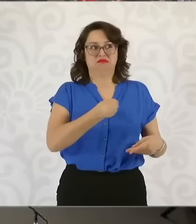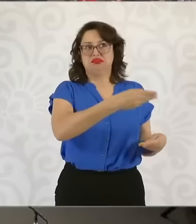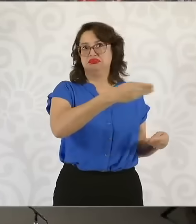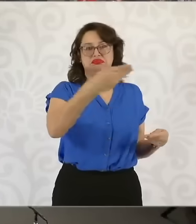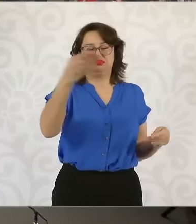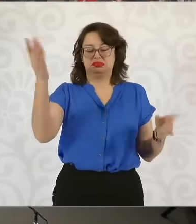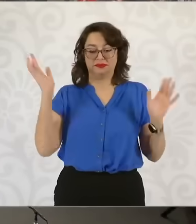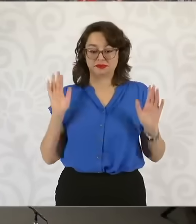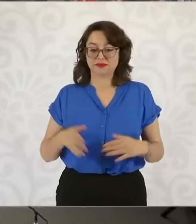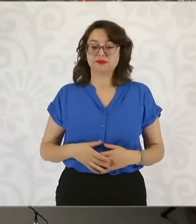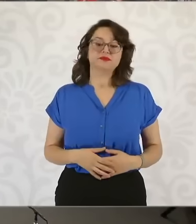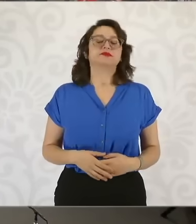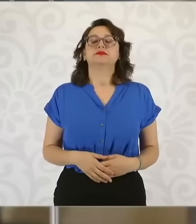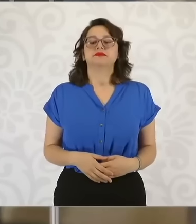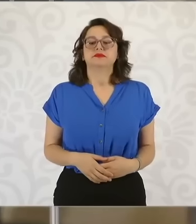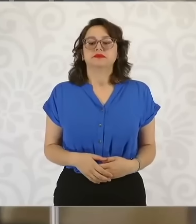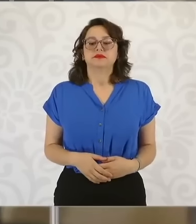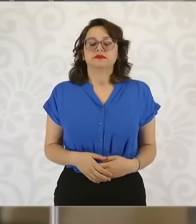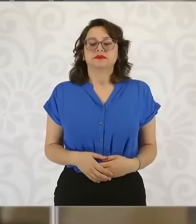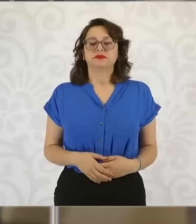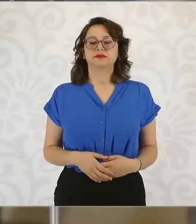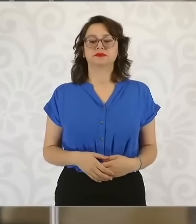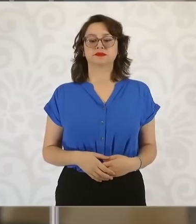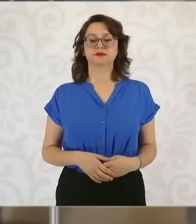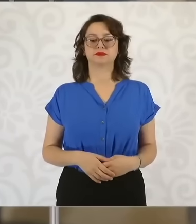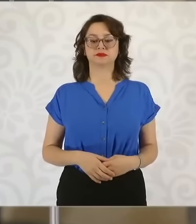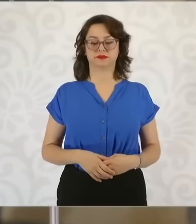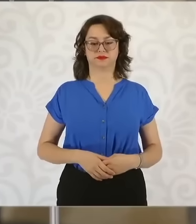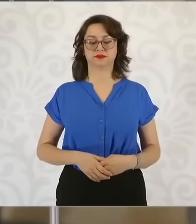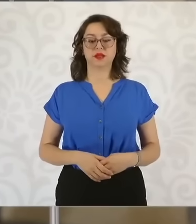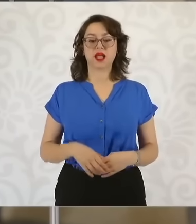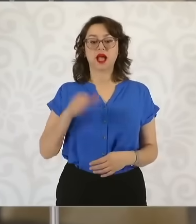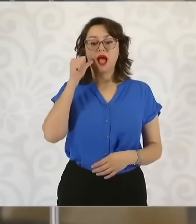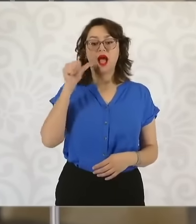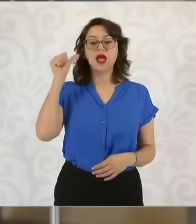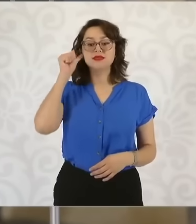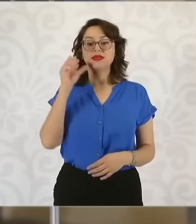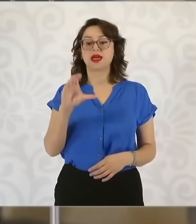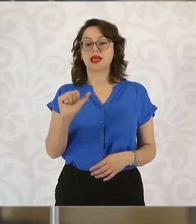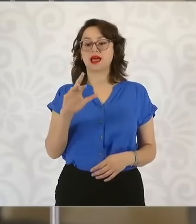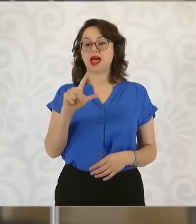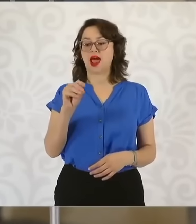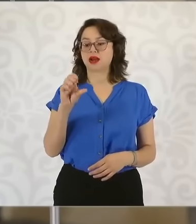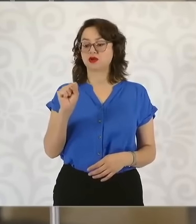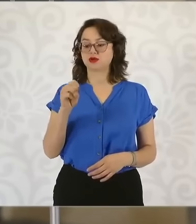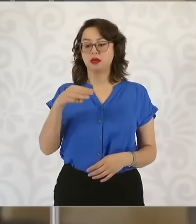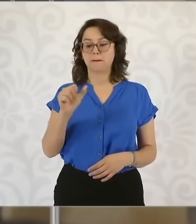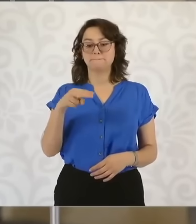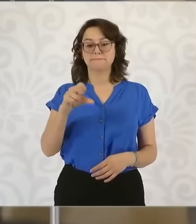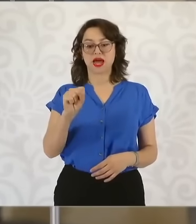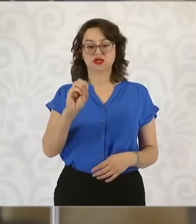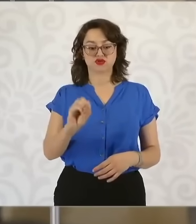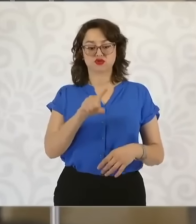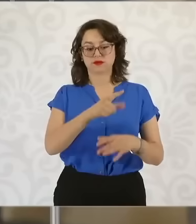Presidenta, preguntarle su opinión sobre el alcalde de Uruapan, estas declaraciones que hizo el día de ayer, Carlos Manso, que declaró que la